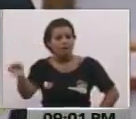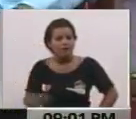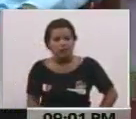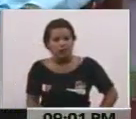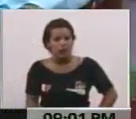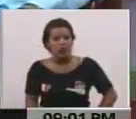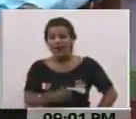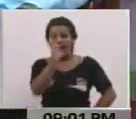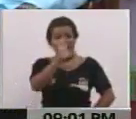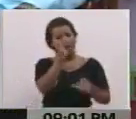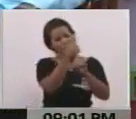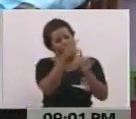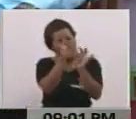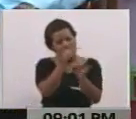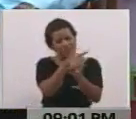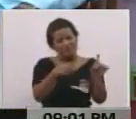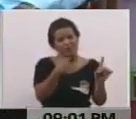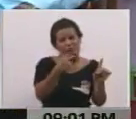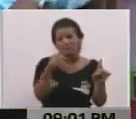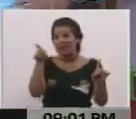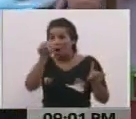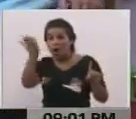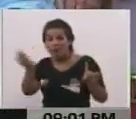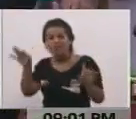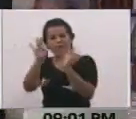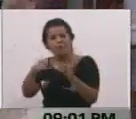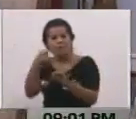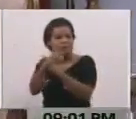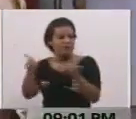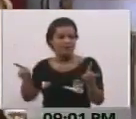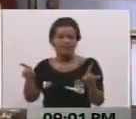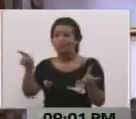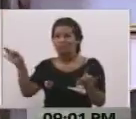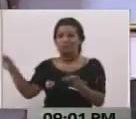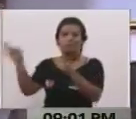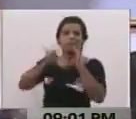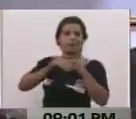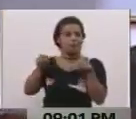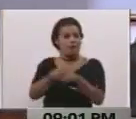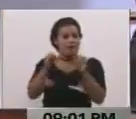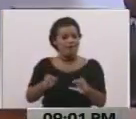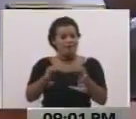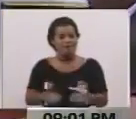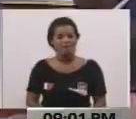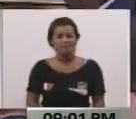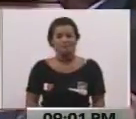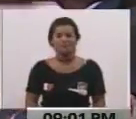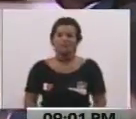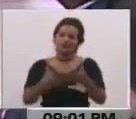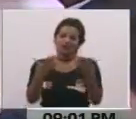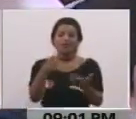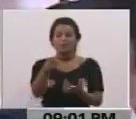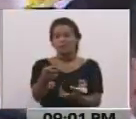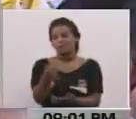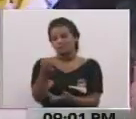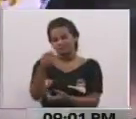Bueno, no sé. Mira, yo te voy a nombre de todos esos valores que tú representas, yo te voy a dar la orden